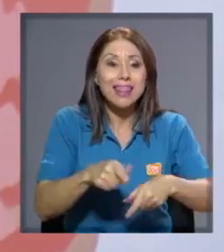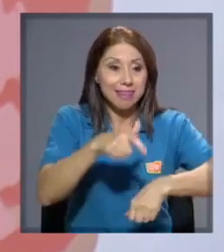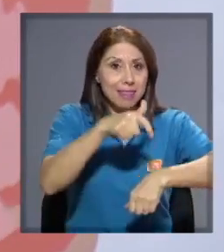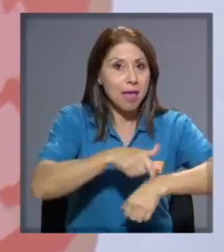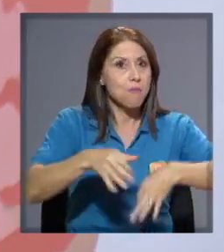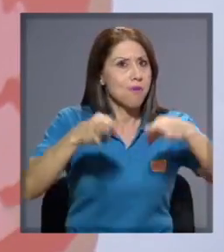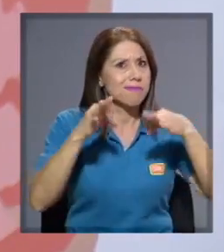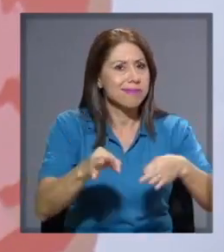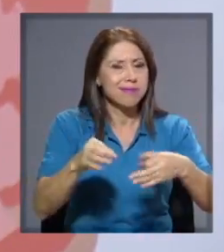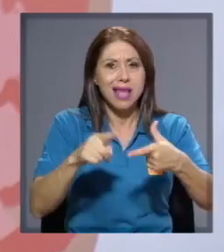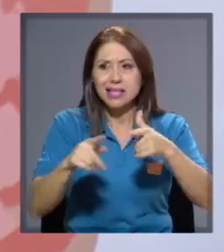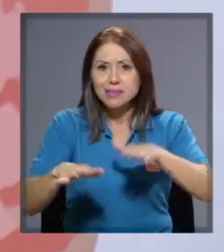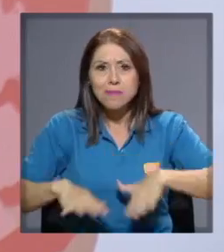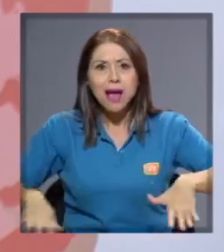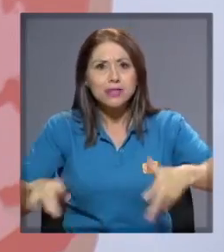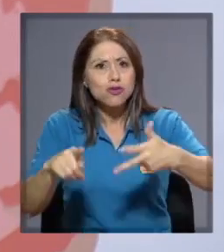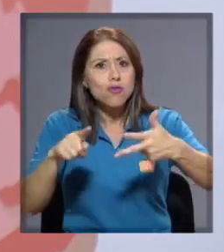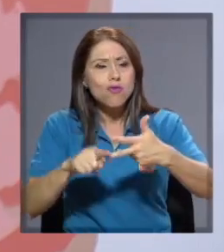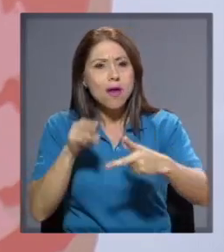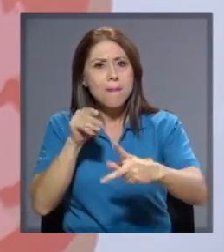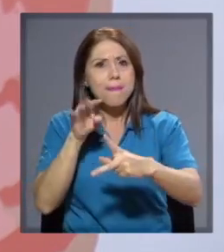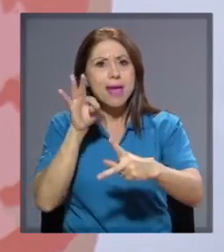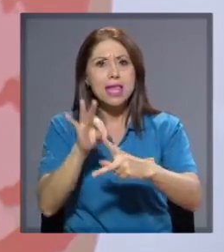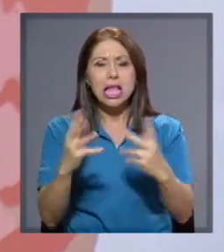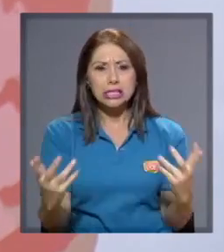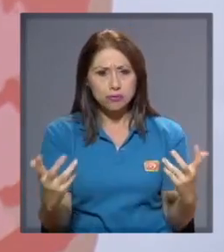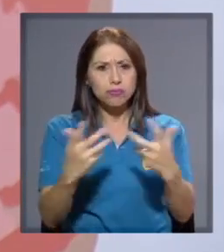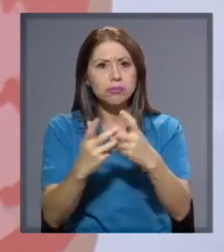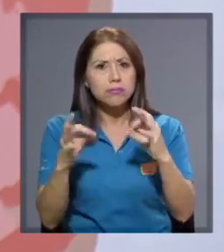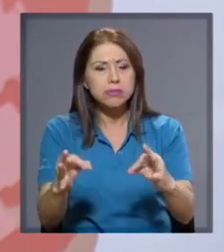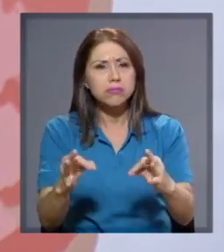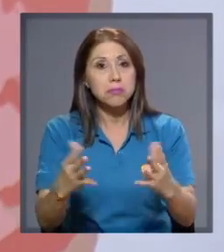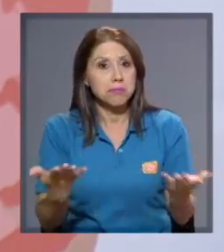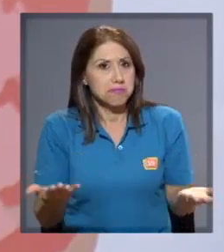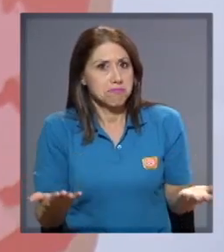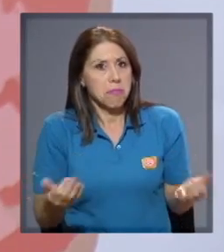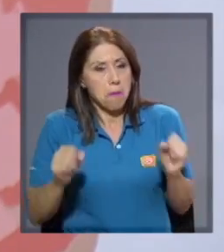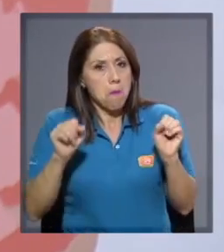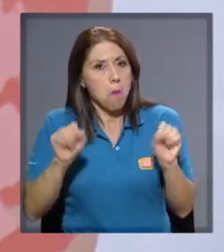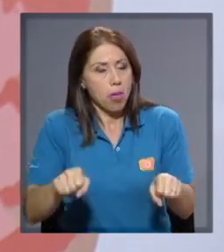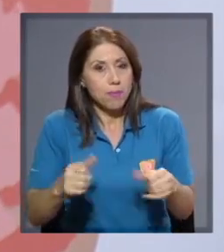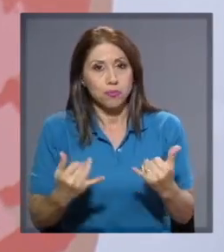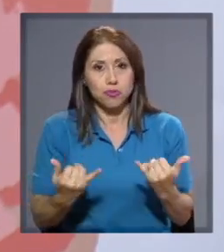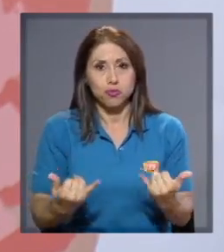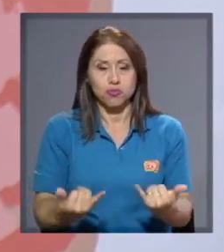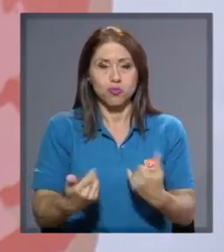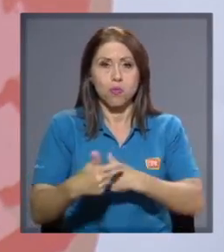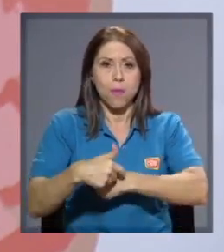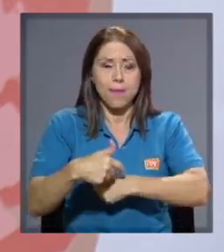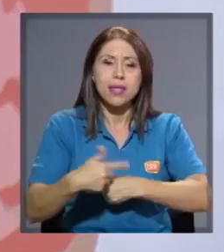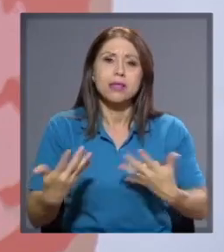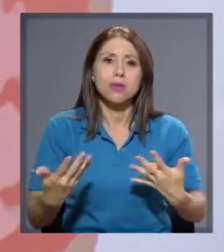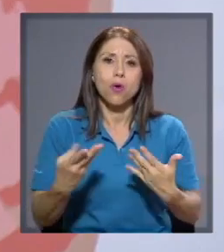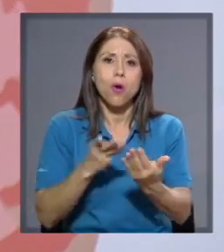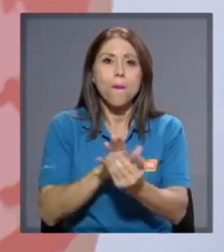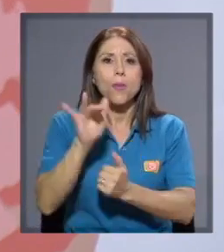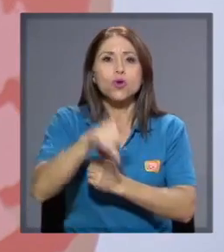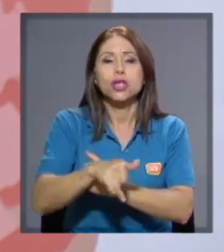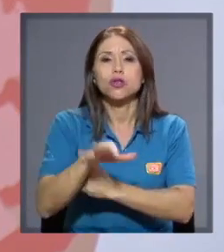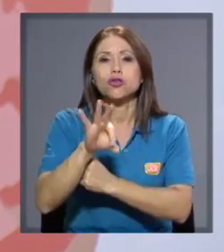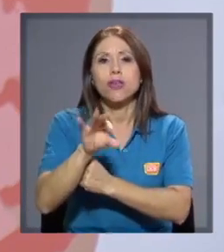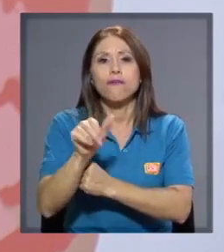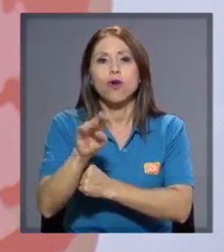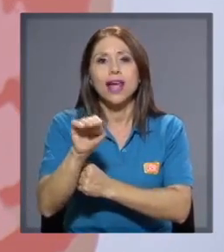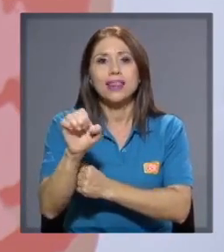sobre todo acorde a las metas fijadas entonces yo no veo porque no podamos estar en un momento donde los proyectos de fonatel